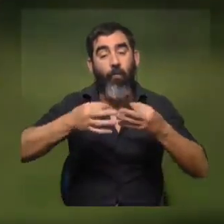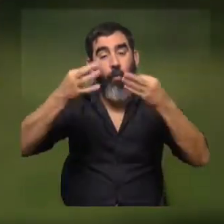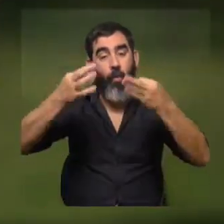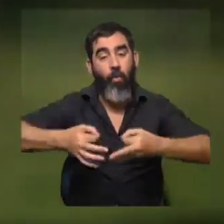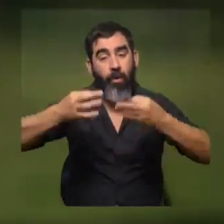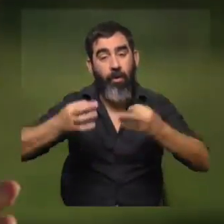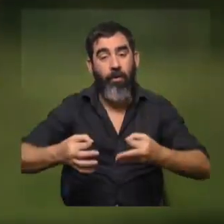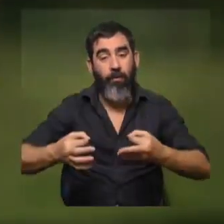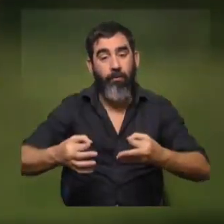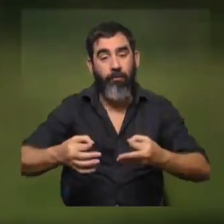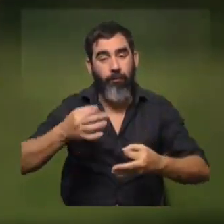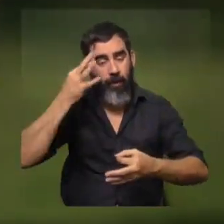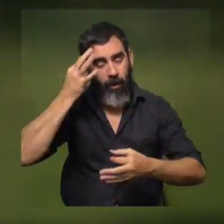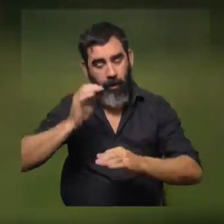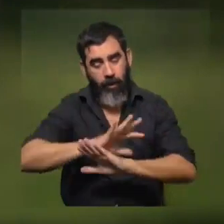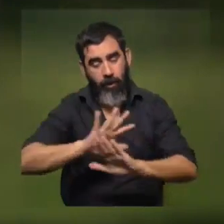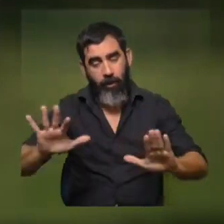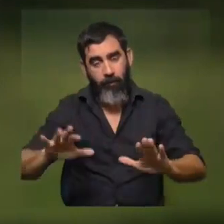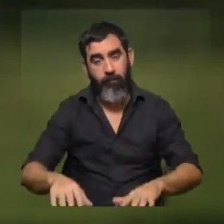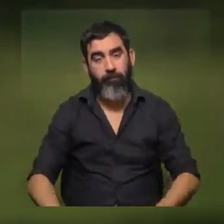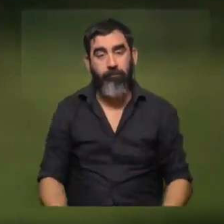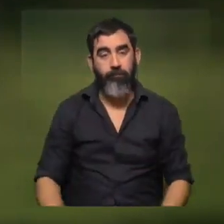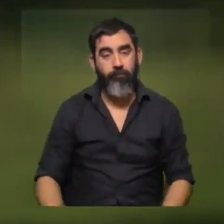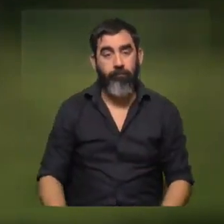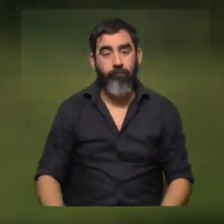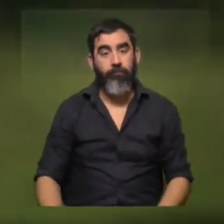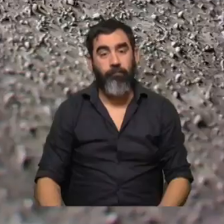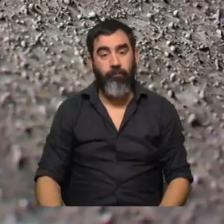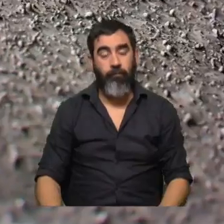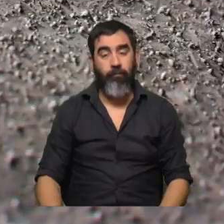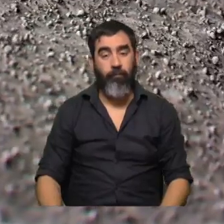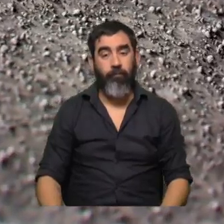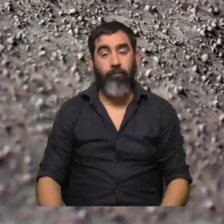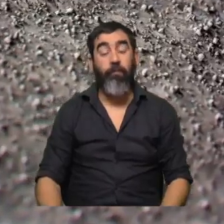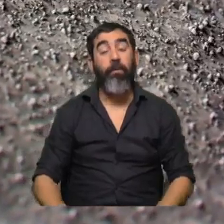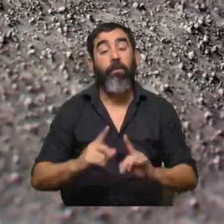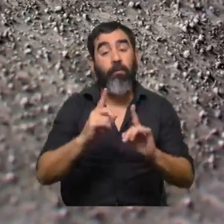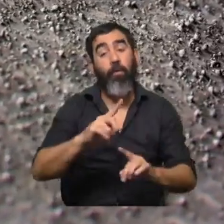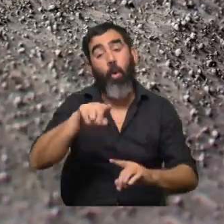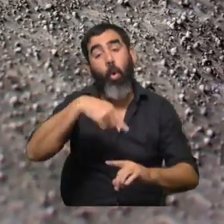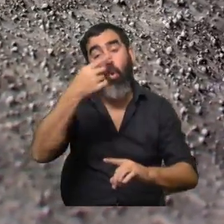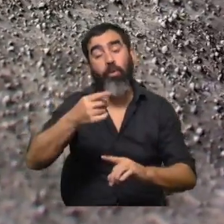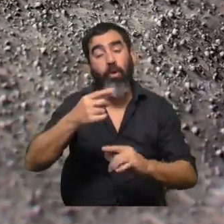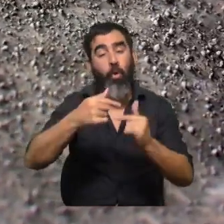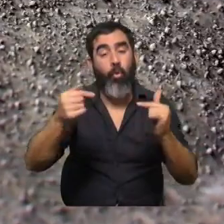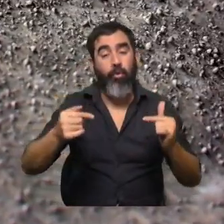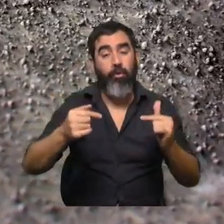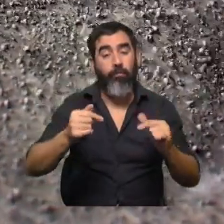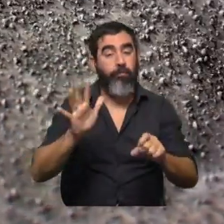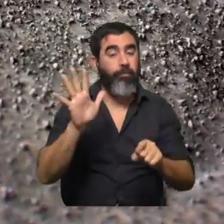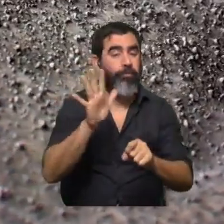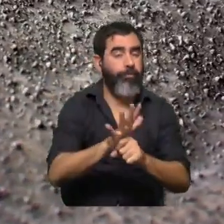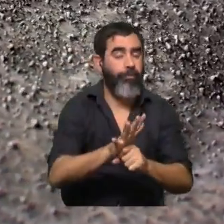original, cosa que es algo increíble que se puede estudiar a nivel de la célula. Luego está otro tipo de fósil que es la